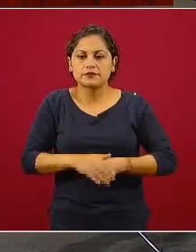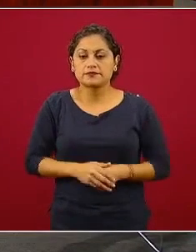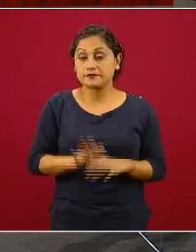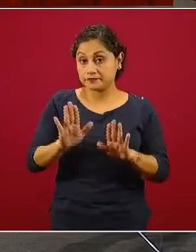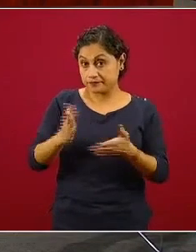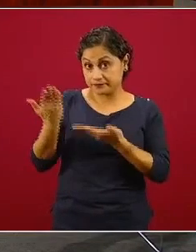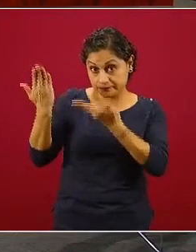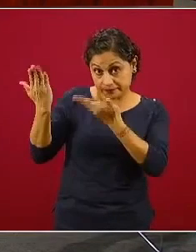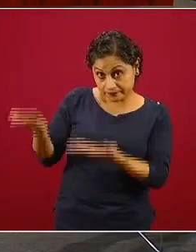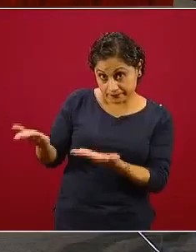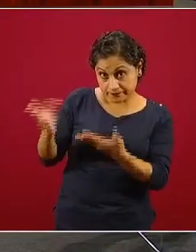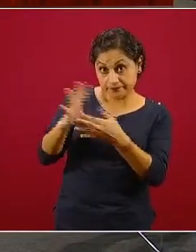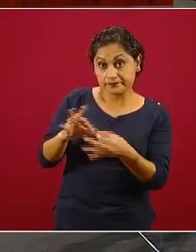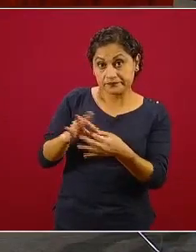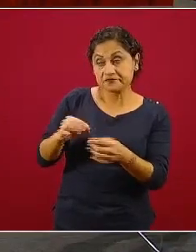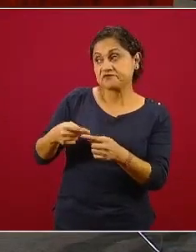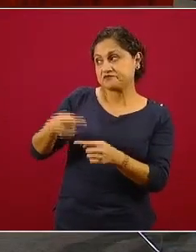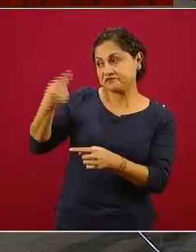varias veces.